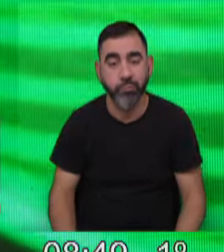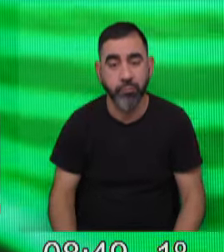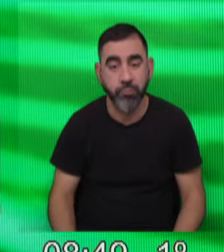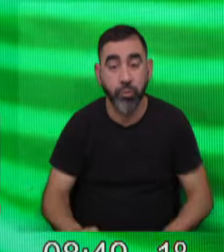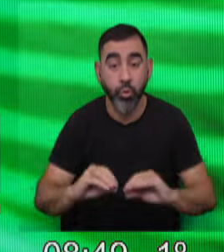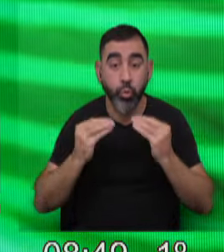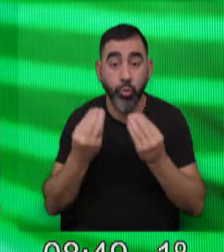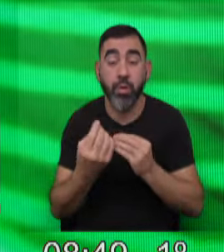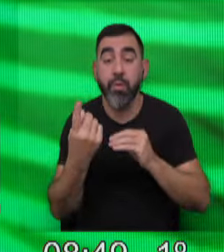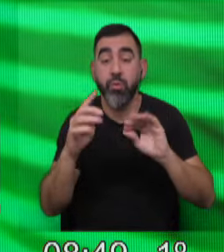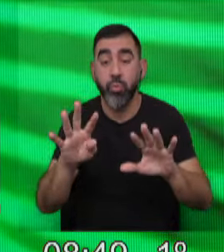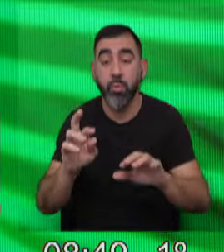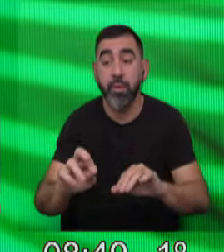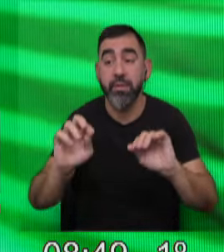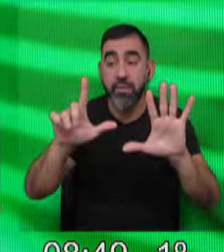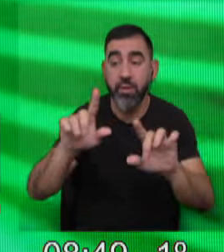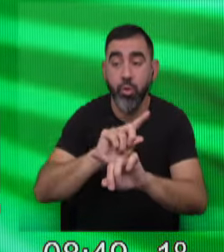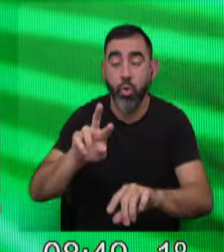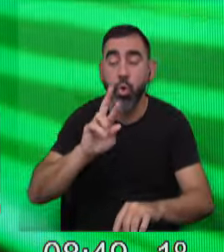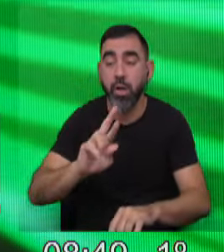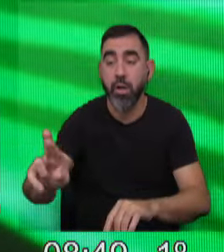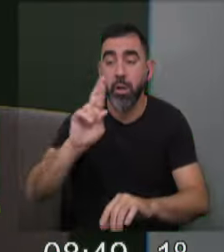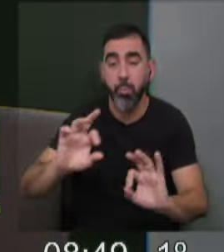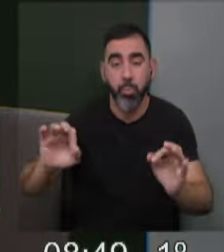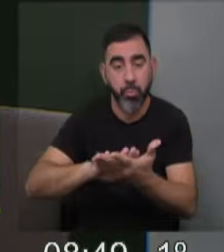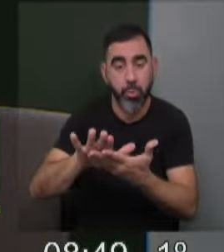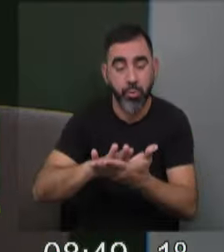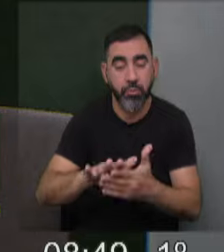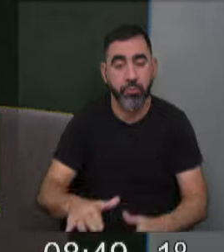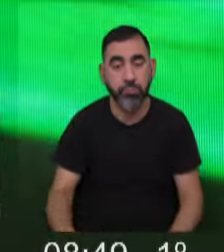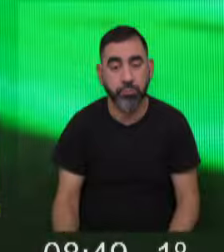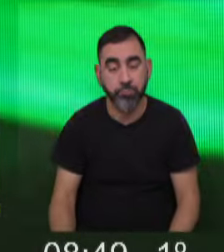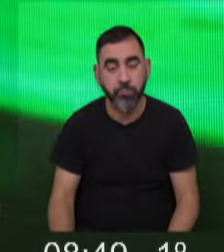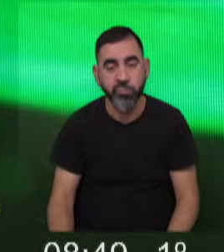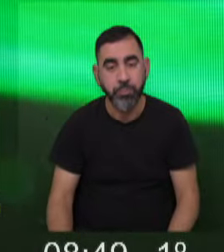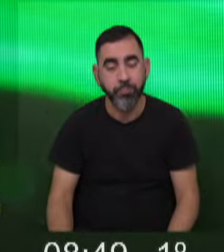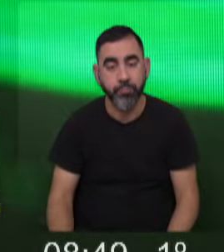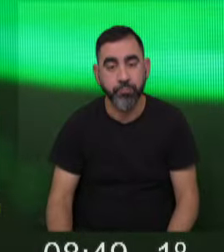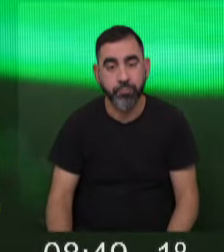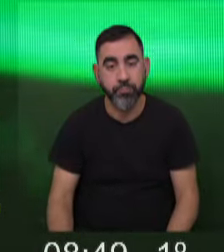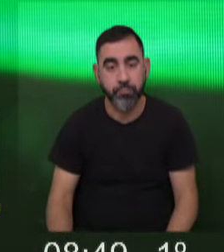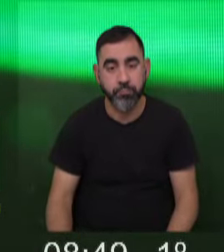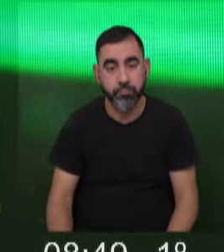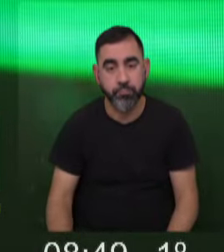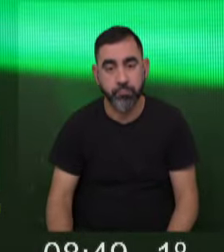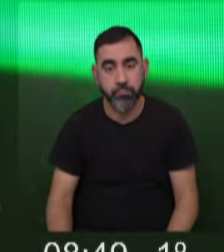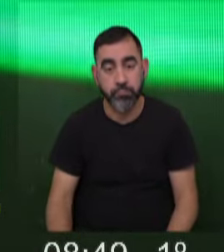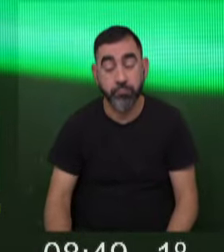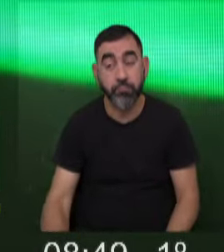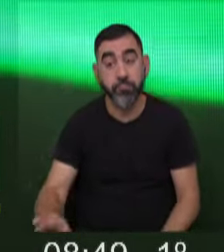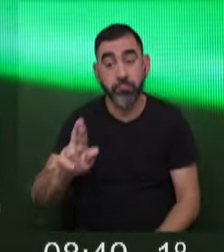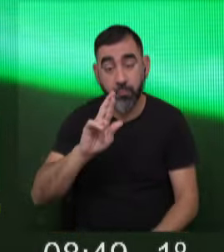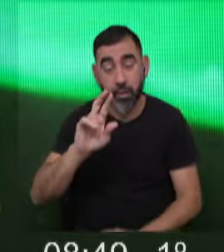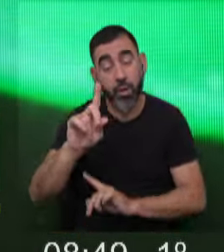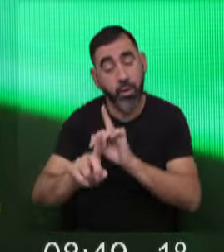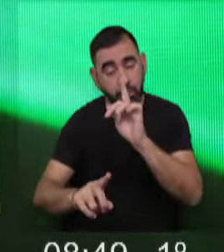total de 19. ¿De las 19? De las 19 intendencias. No respondieron el pedido de acceso a la información. Sí. Y dentro de las respuestas, después